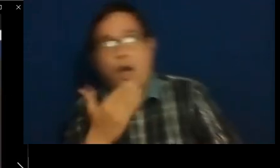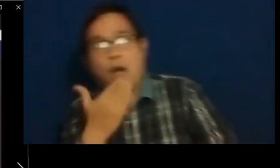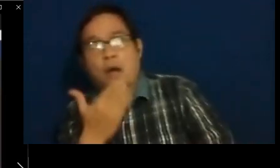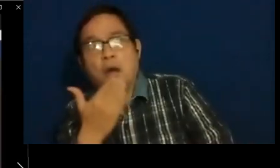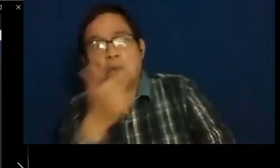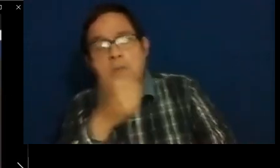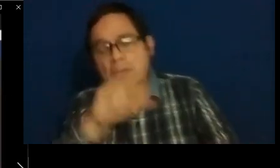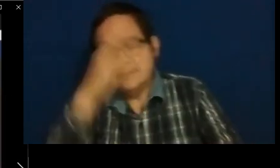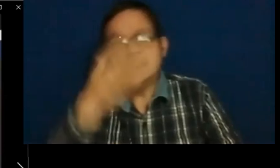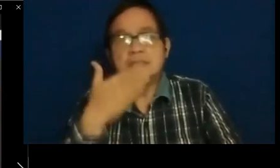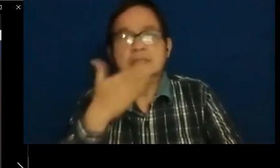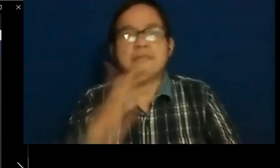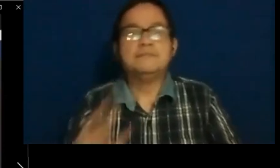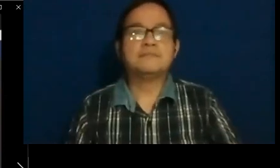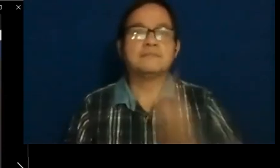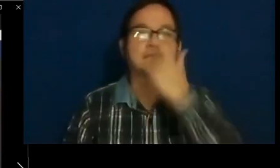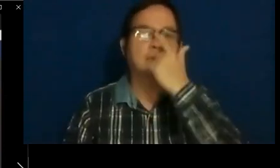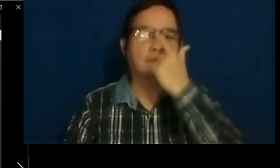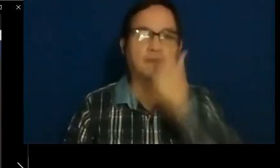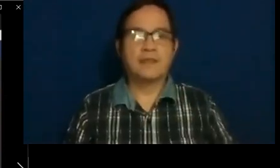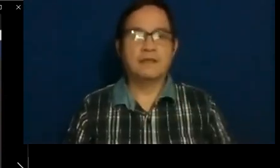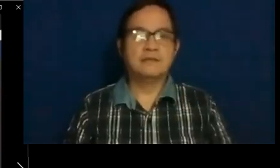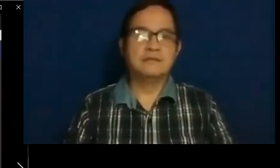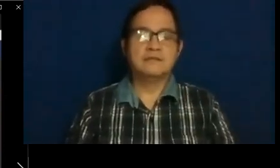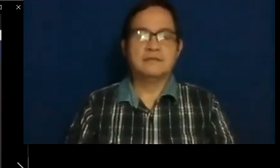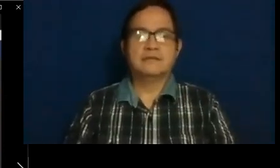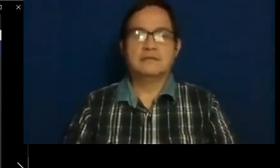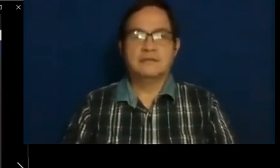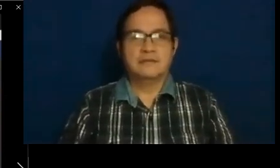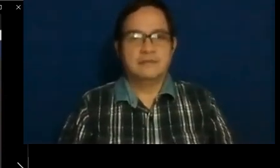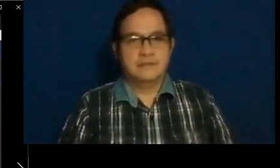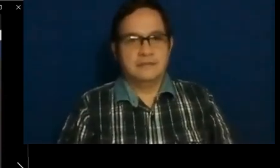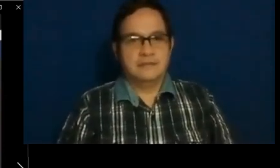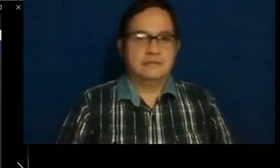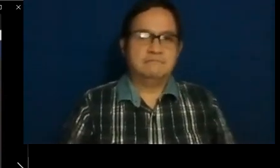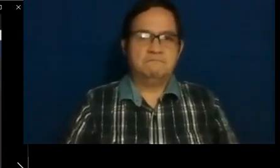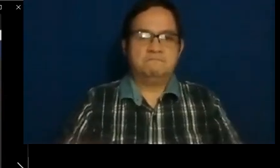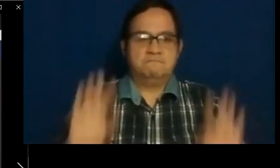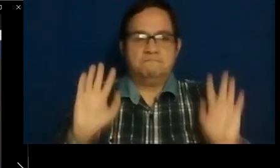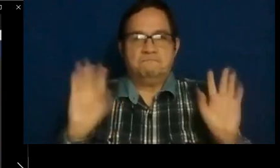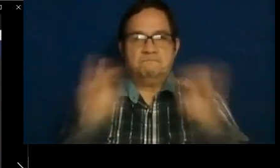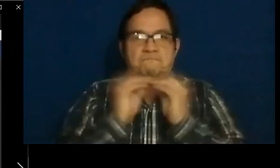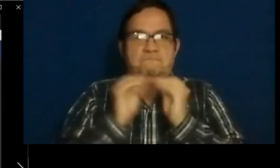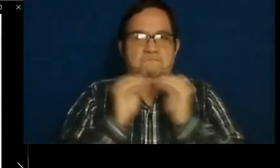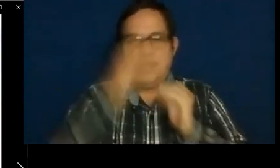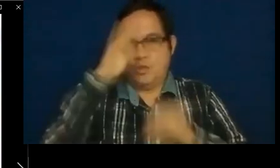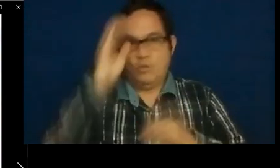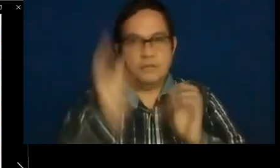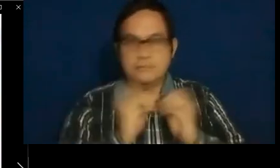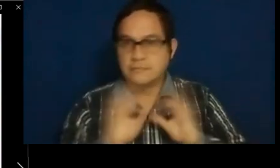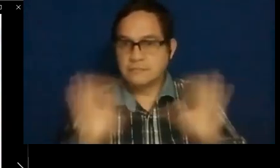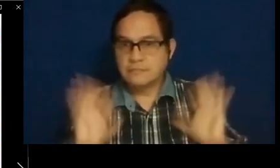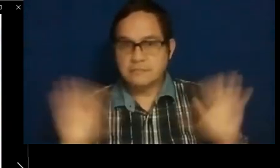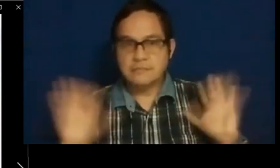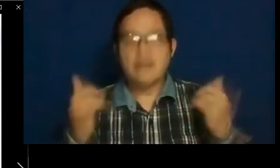era como la duda. Listo, mi hermano, vale, ok. Entonces, si no hay más dudas con respecto a lo que contiene la guía, el